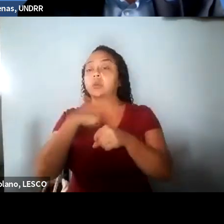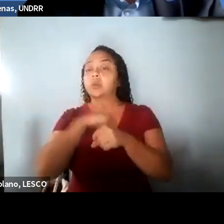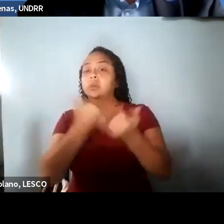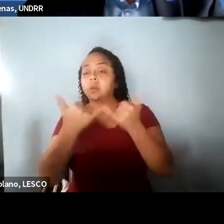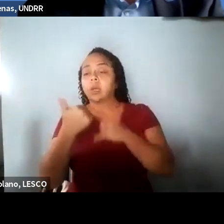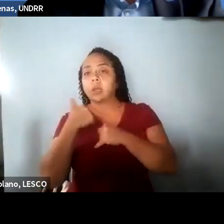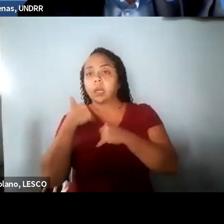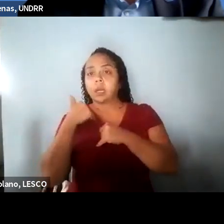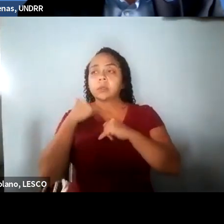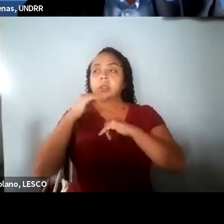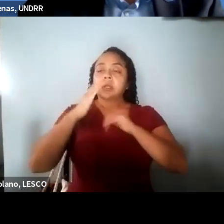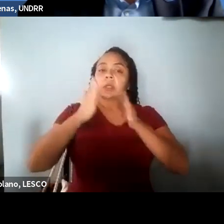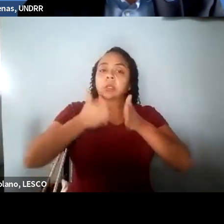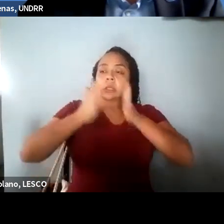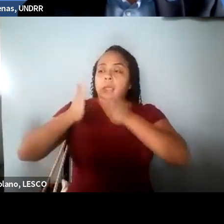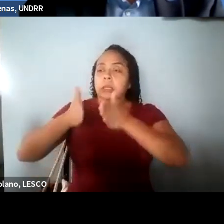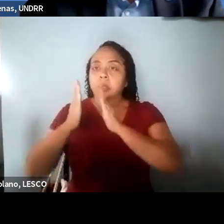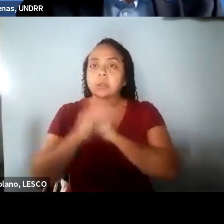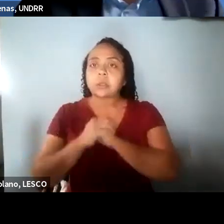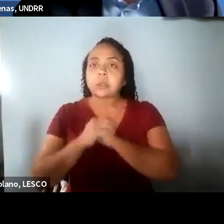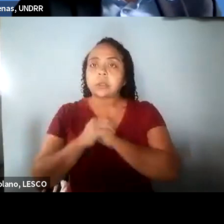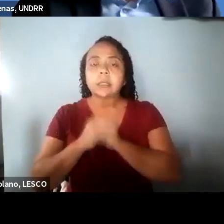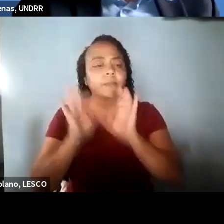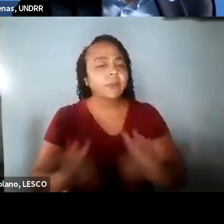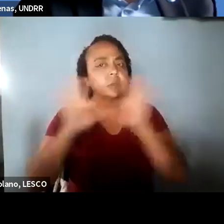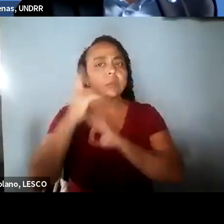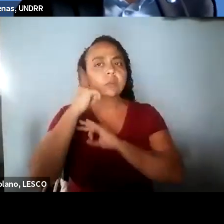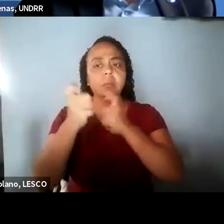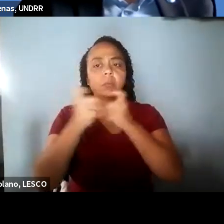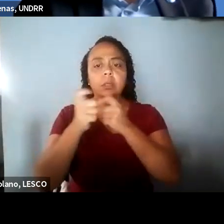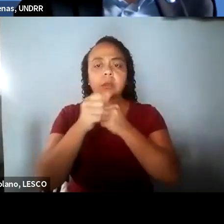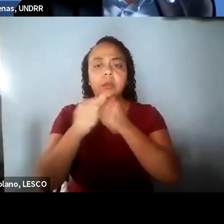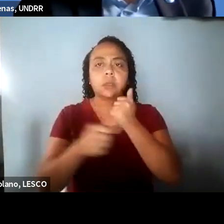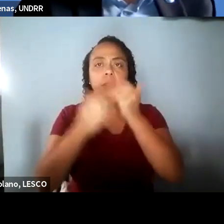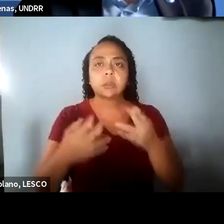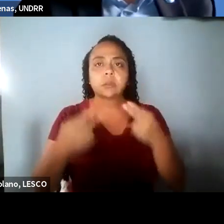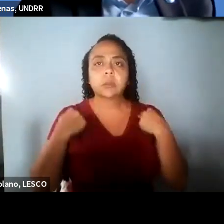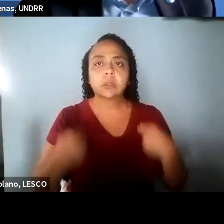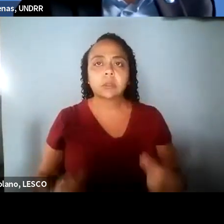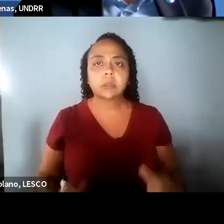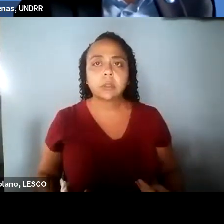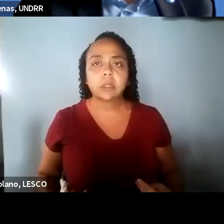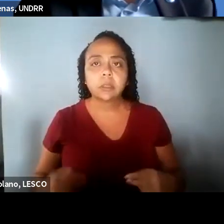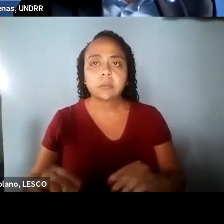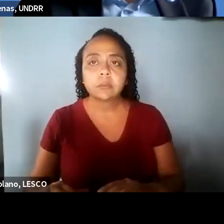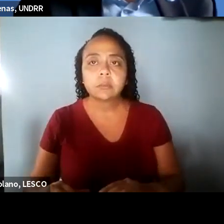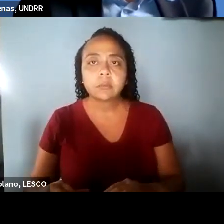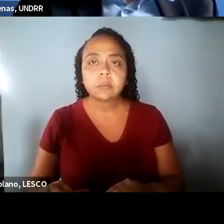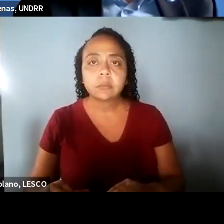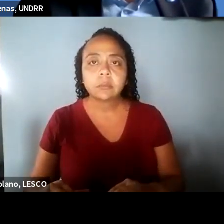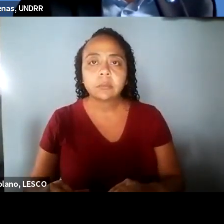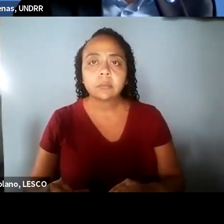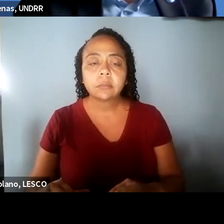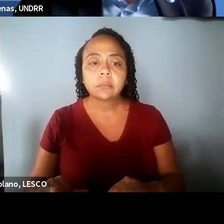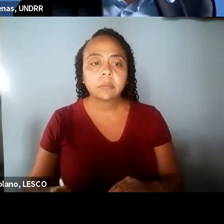instalaciones que están siendo vitales para el manejo de la asistencia humanitaria durante la pandemia que son cedidas mediante un